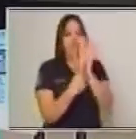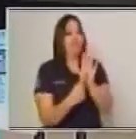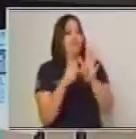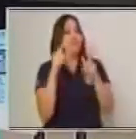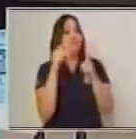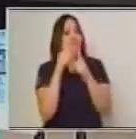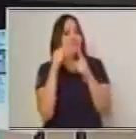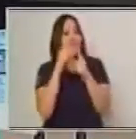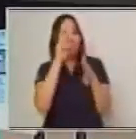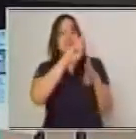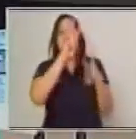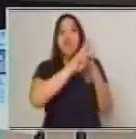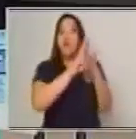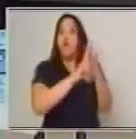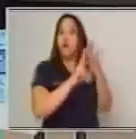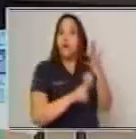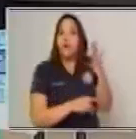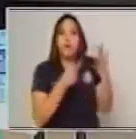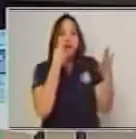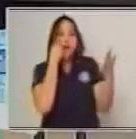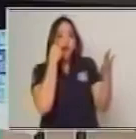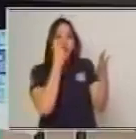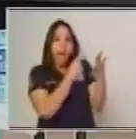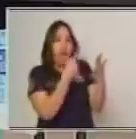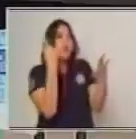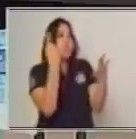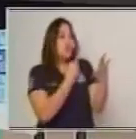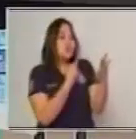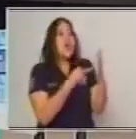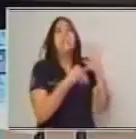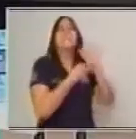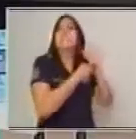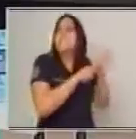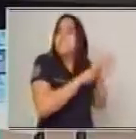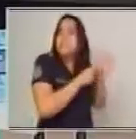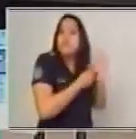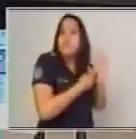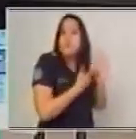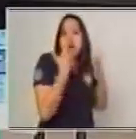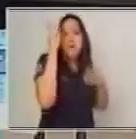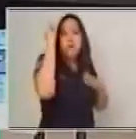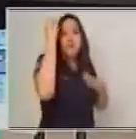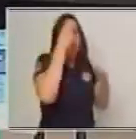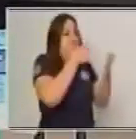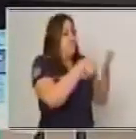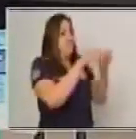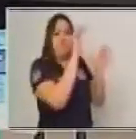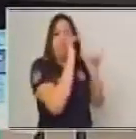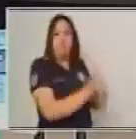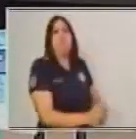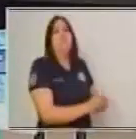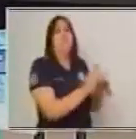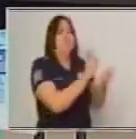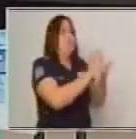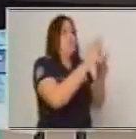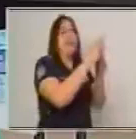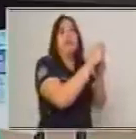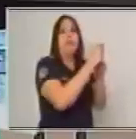vocabulario, hay que buscar el significado, porque si no, aunque las tengamos ahí, no vamos a saber qué quieren